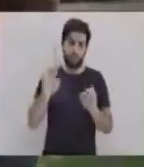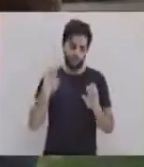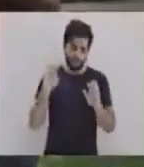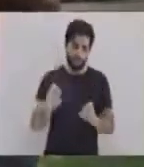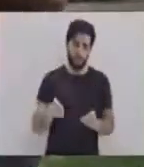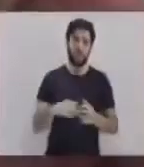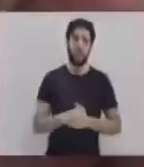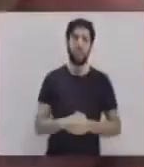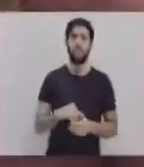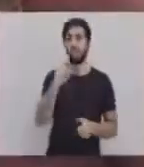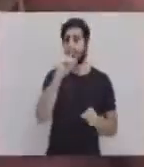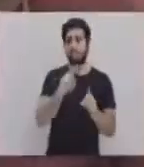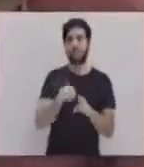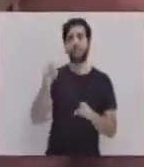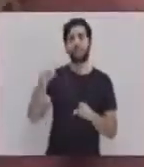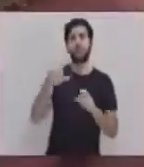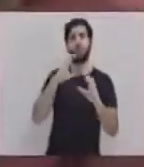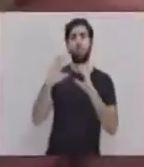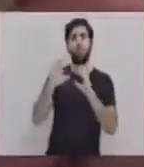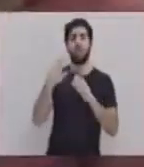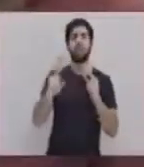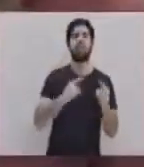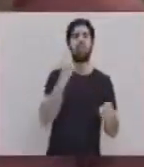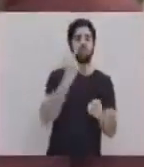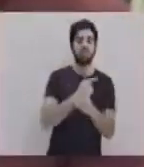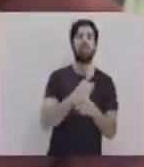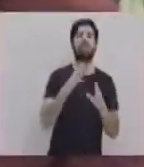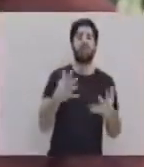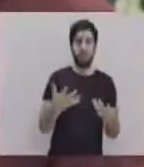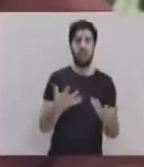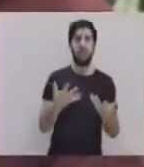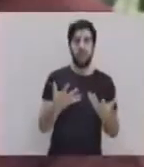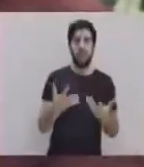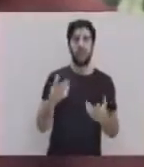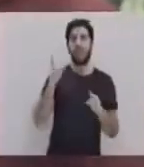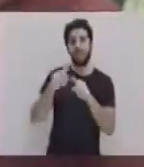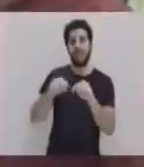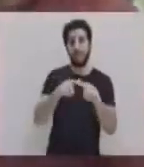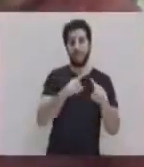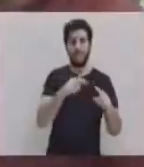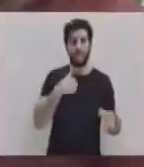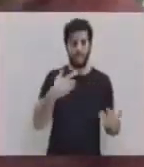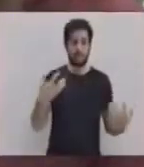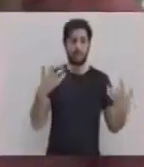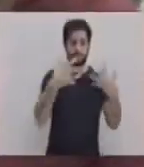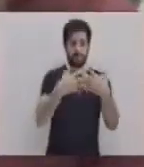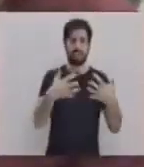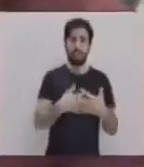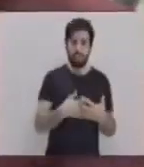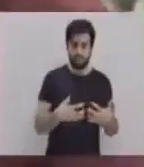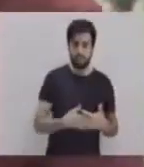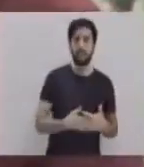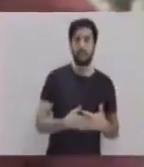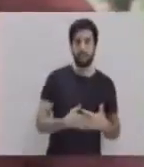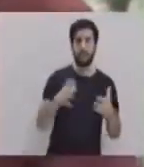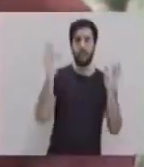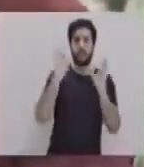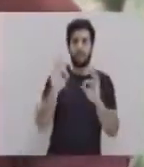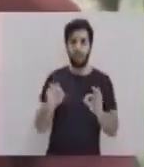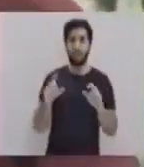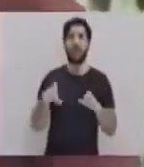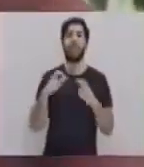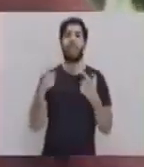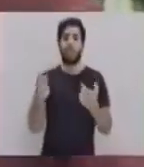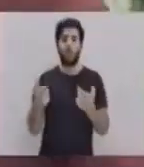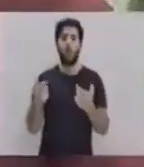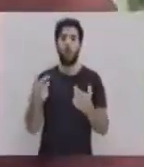que yo le vaya a decir, ¿verdad? Entonces, tratar de identificarnos con las personas para no sentirnos perjudicados en algún momento y de igual manera, pues, cuando